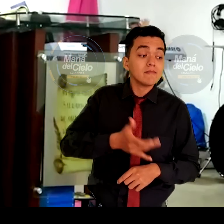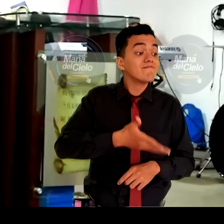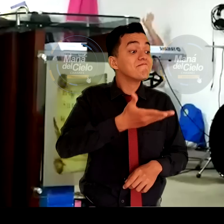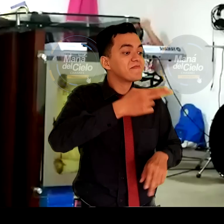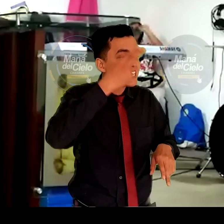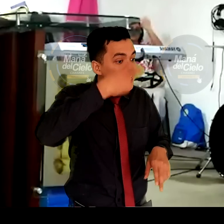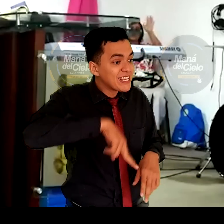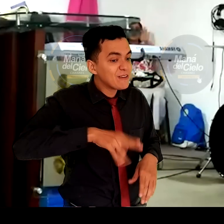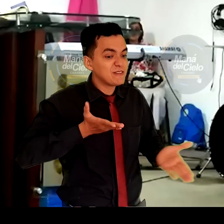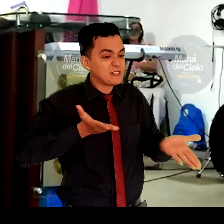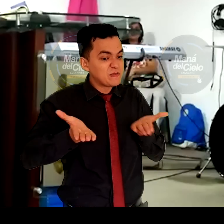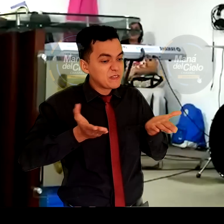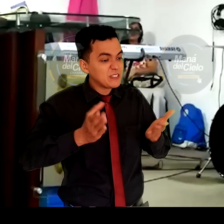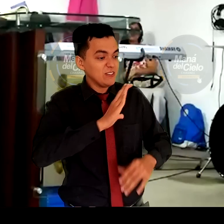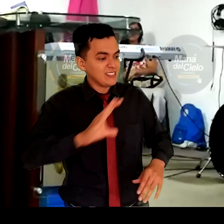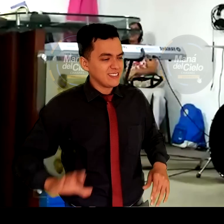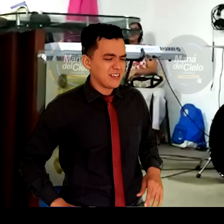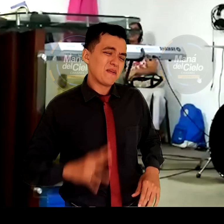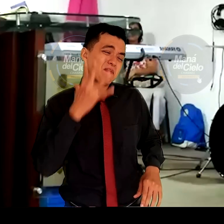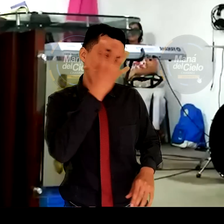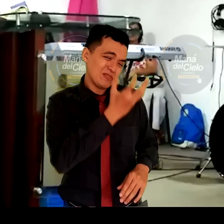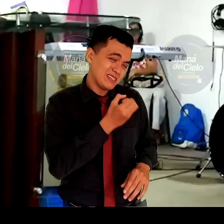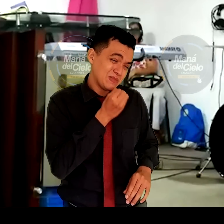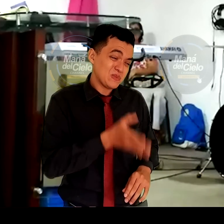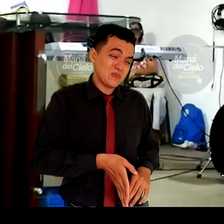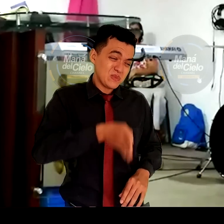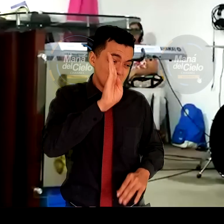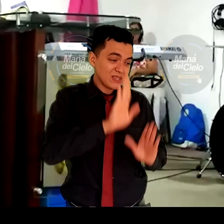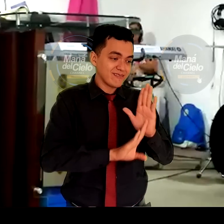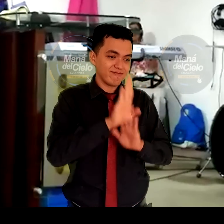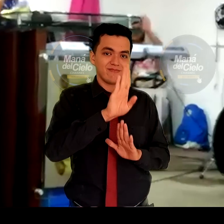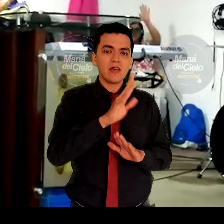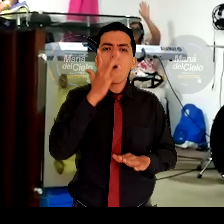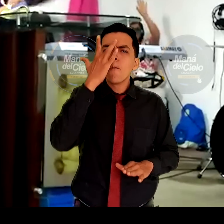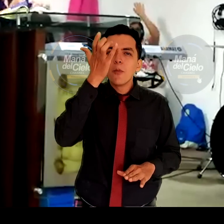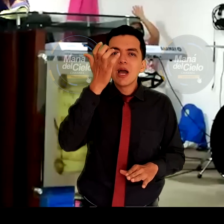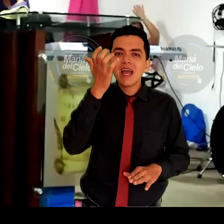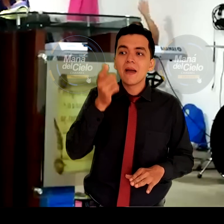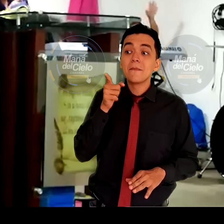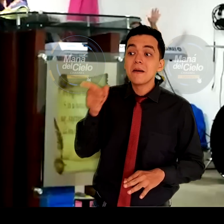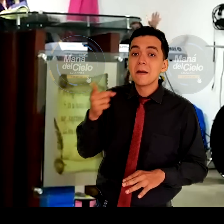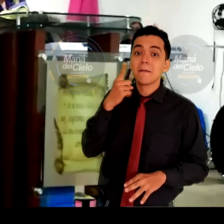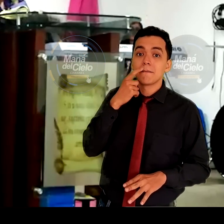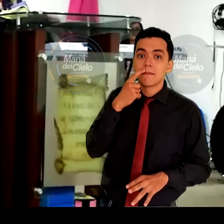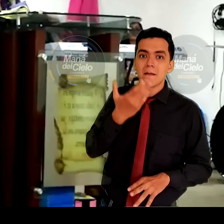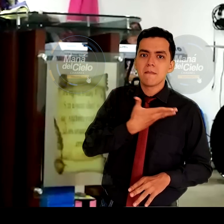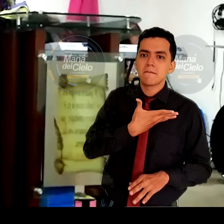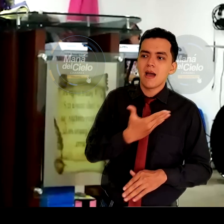liberó, porque hubo un papá y una mamá que fueron capaces de orar para traer la victoria a su hogar.